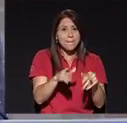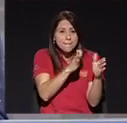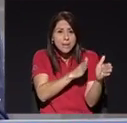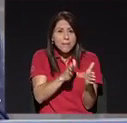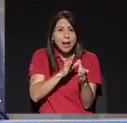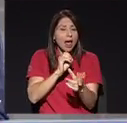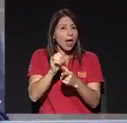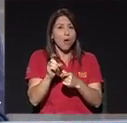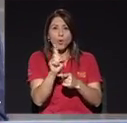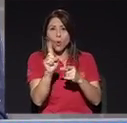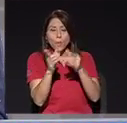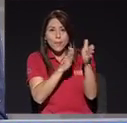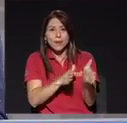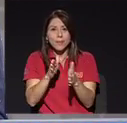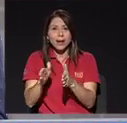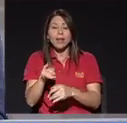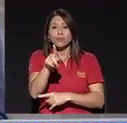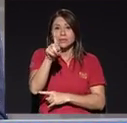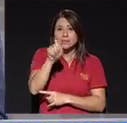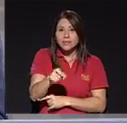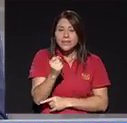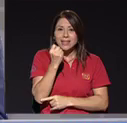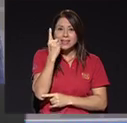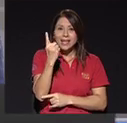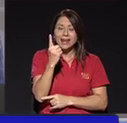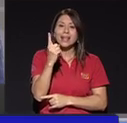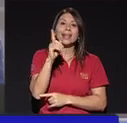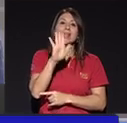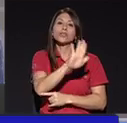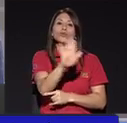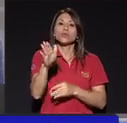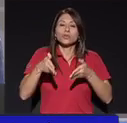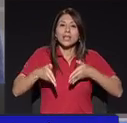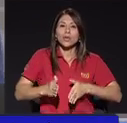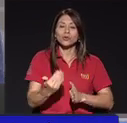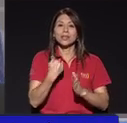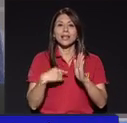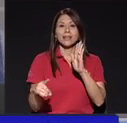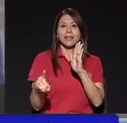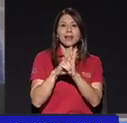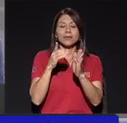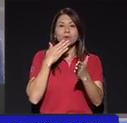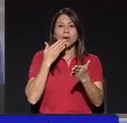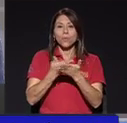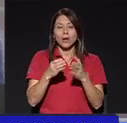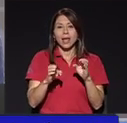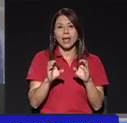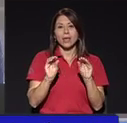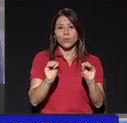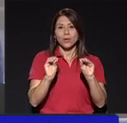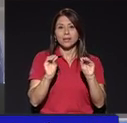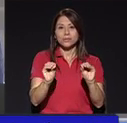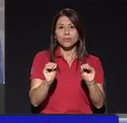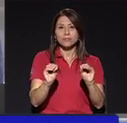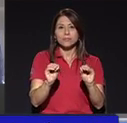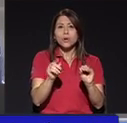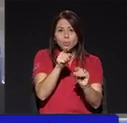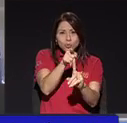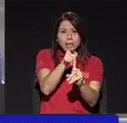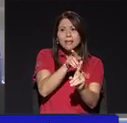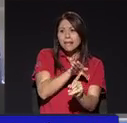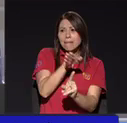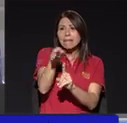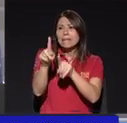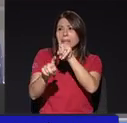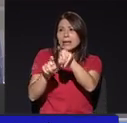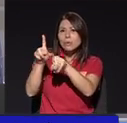preparada, tiene que entender y asumir que sus hijos tienen derecho a una buena educación. Entonces pregunte, asista a